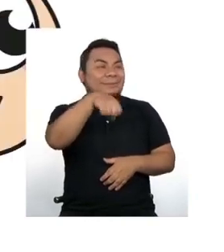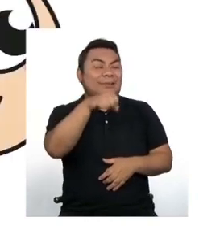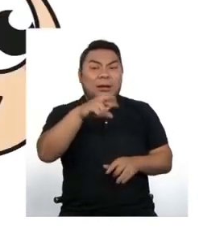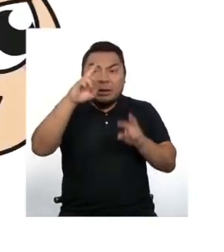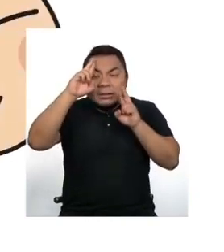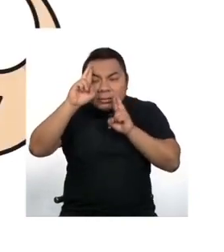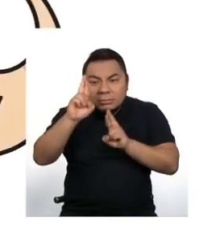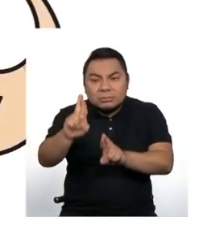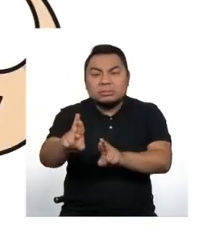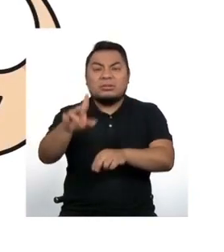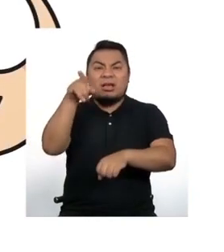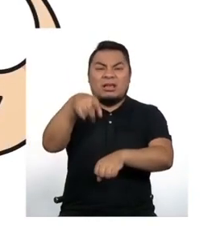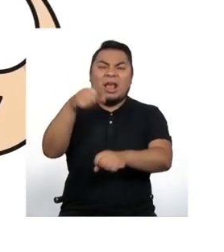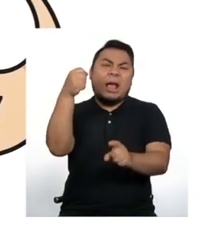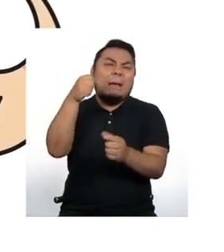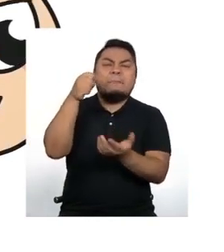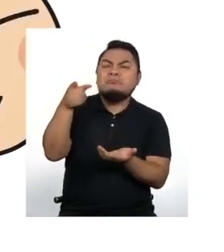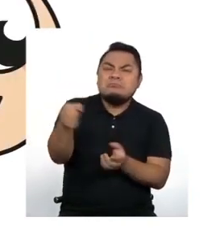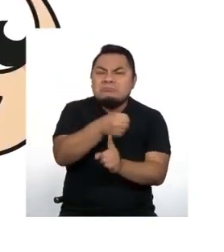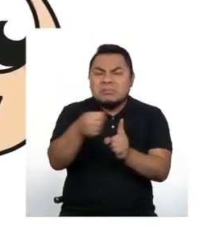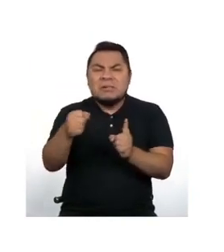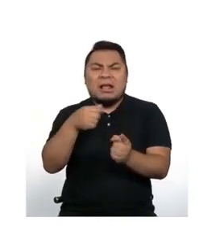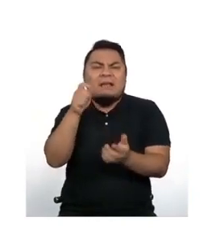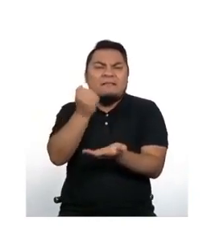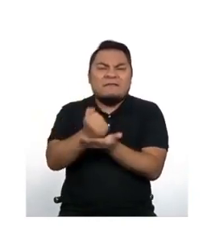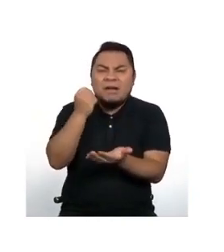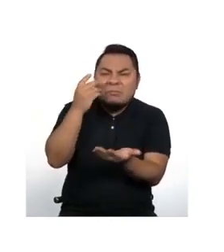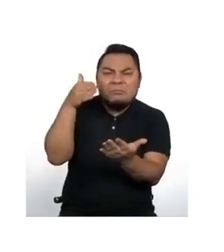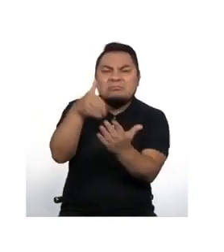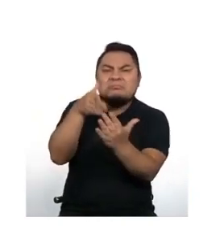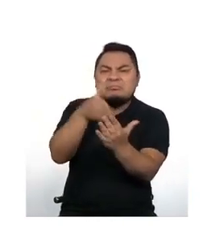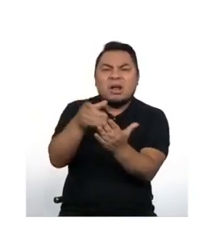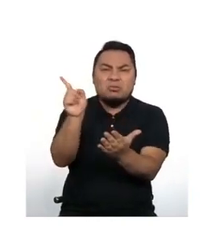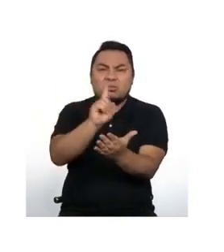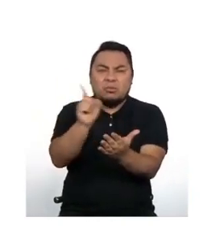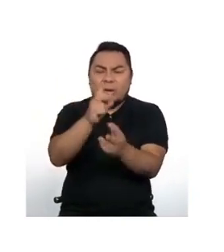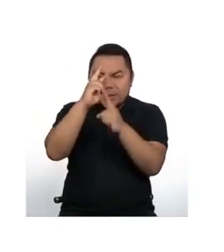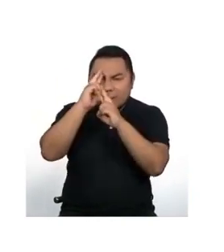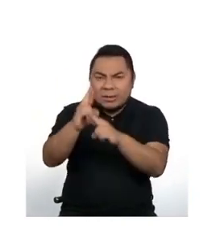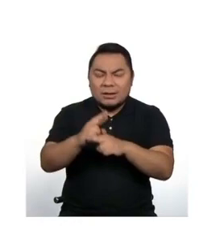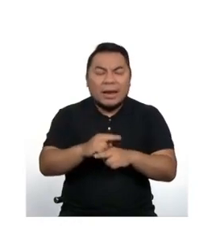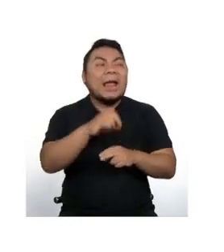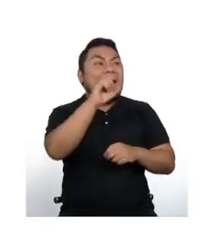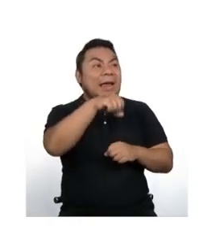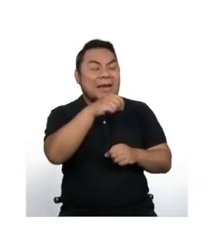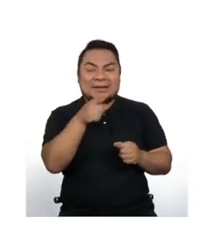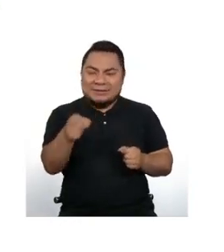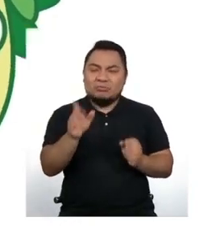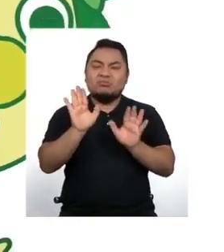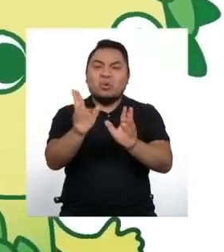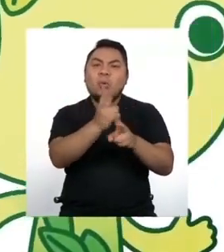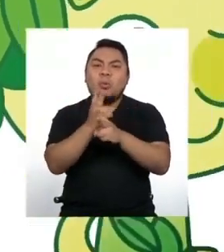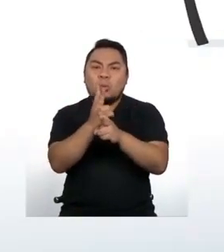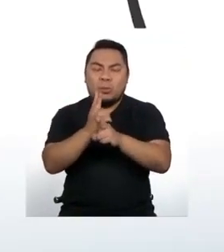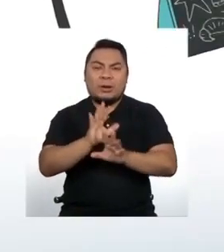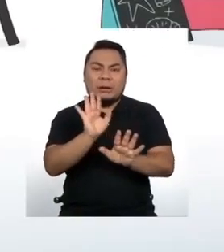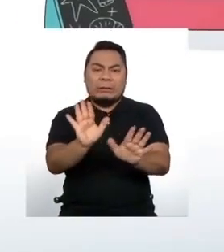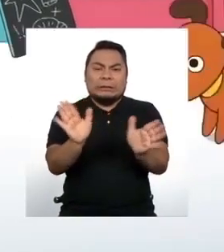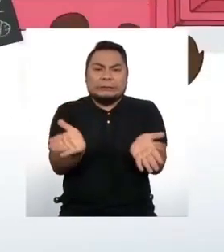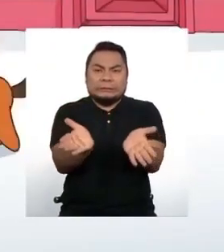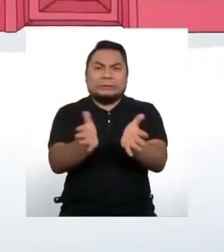es tan terrible. Podemos encontrar nuevas formas y reglas de comunicarnos, de jugar, de